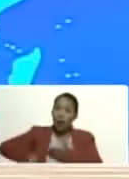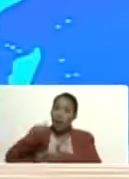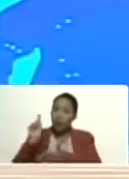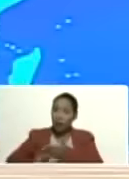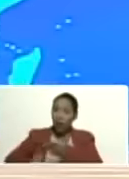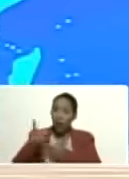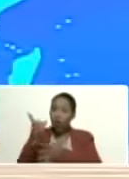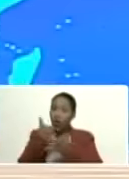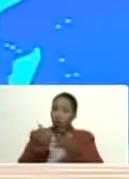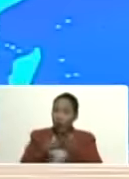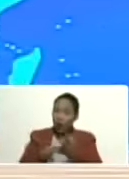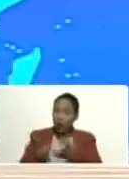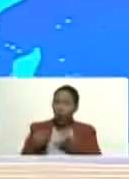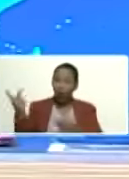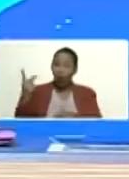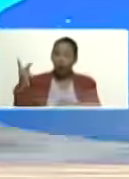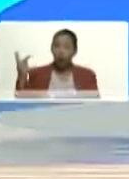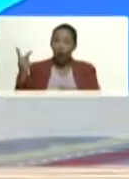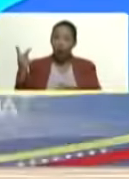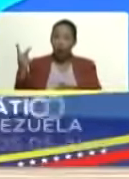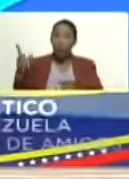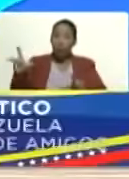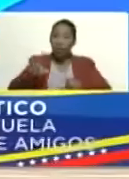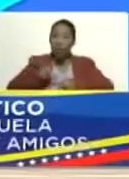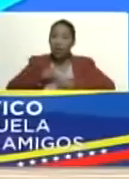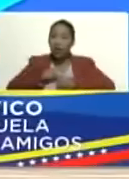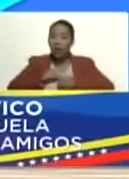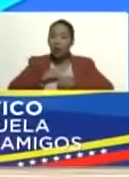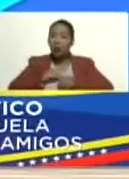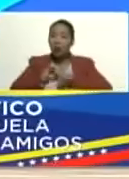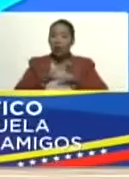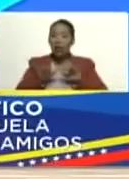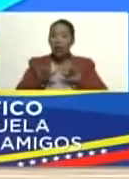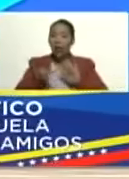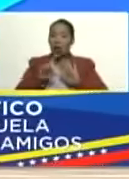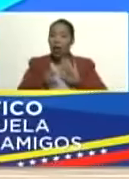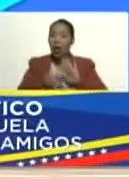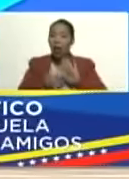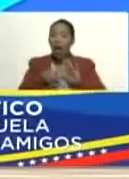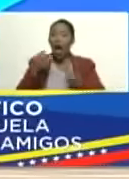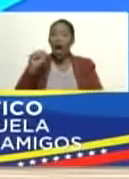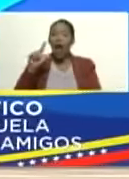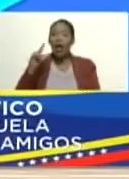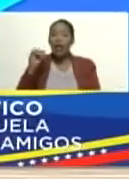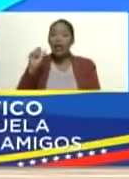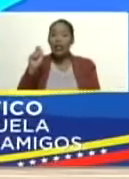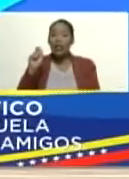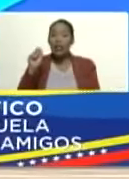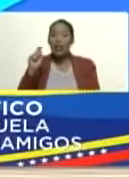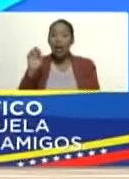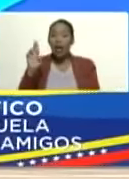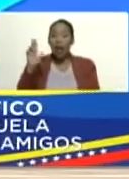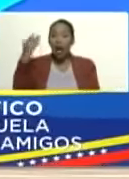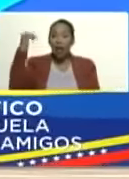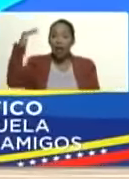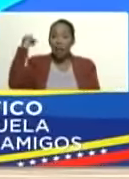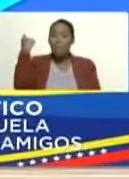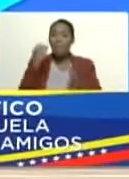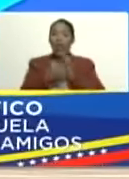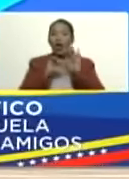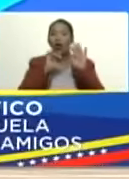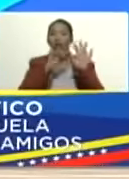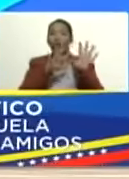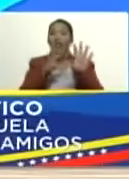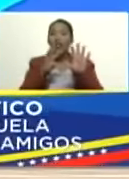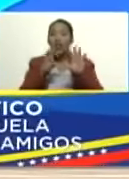documento firmado por Venezuela y aceptado por el secretario general de entonces, es Alistair McIntyre, entre